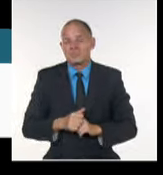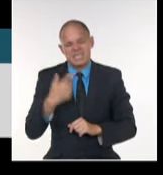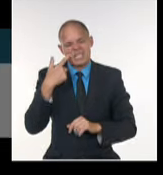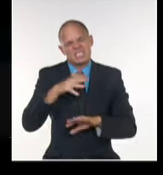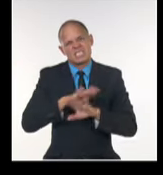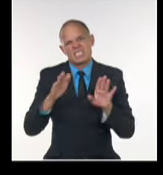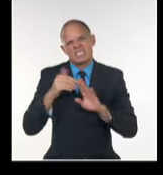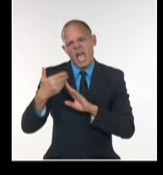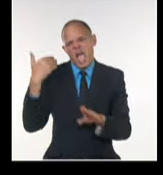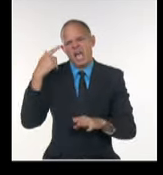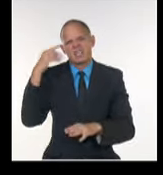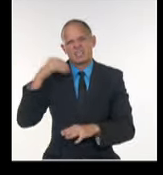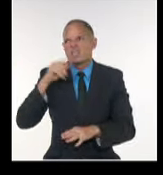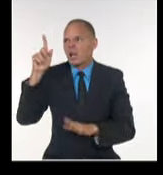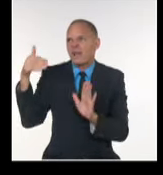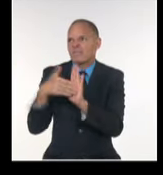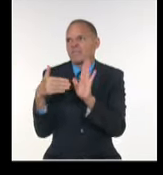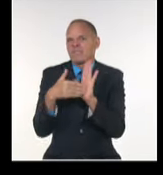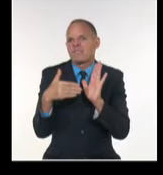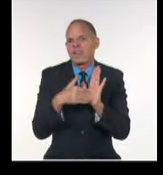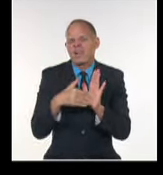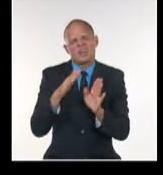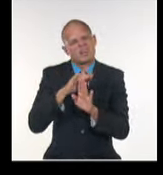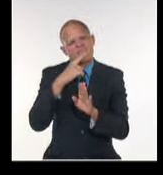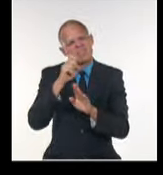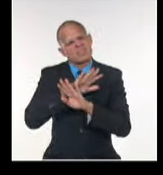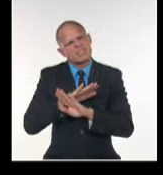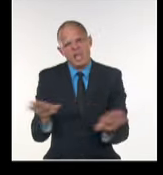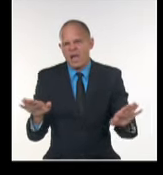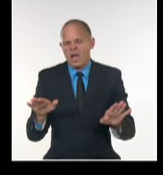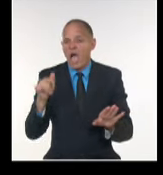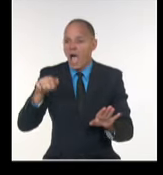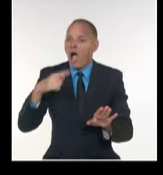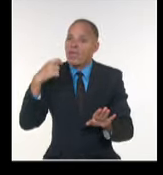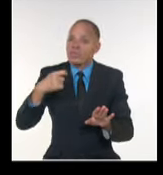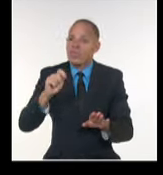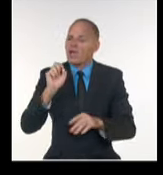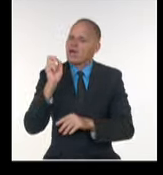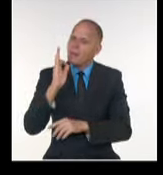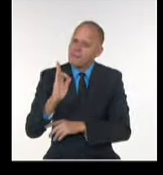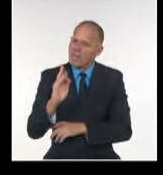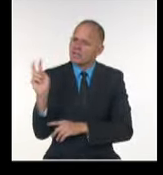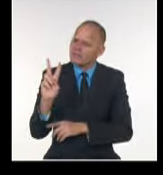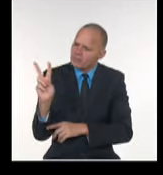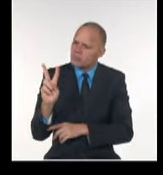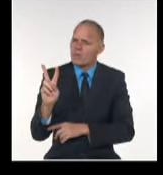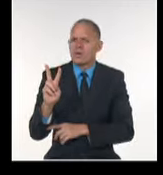acciones desestabilizadoras para que Venezuela y nuestra región permanezcan en paz, concluyó el jefe de la diplomacia cubana.